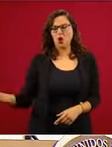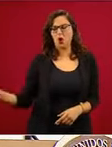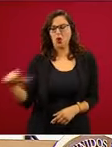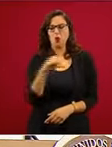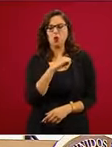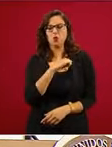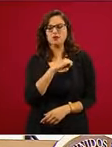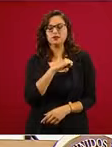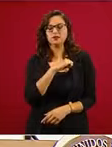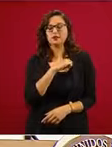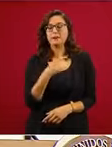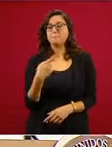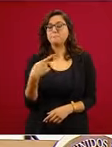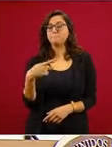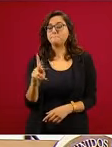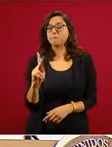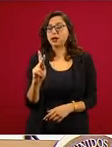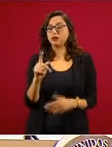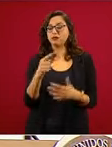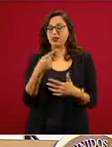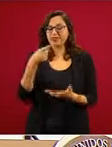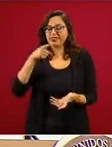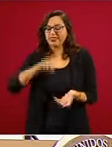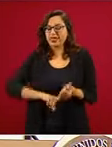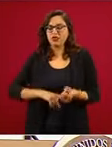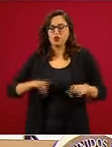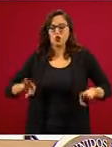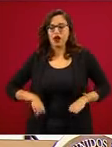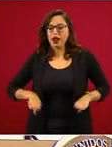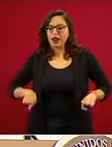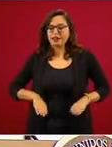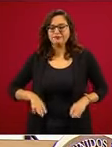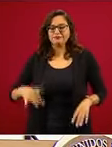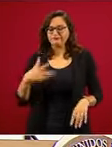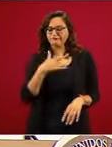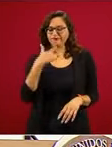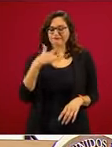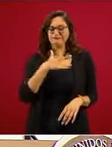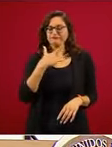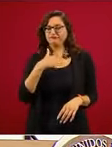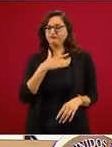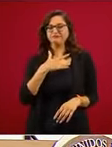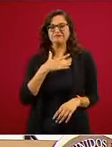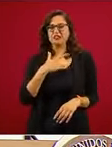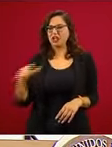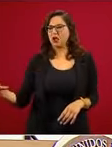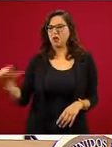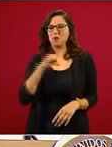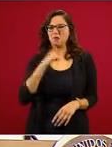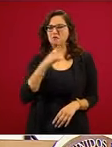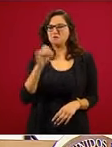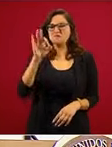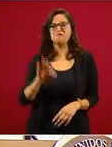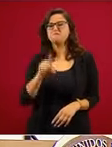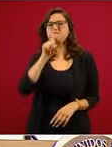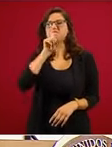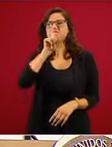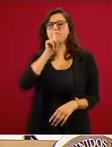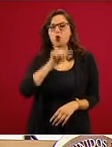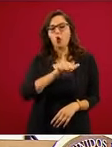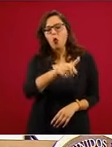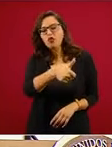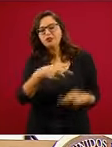hay algunos elementos en su naturaleza que lo hacen interesarse en la suerte de los